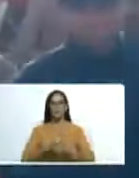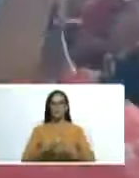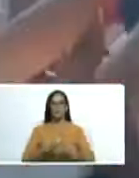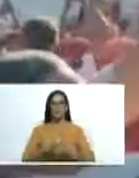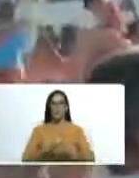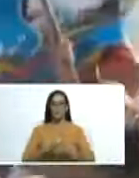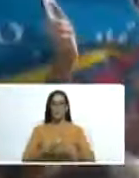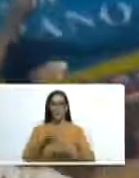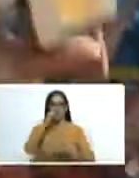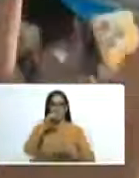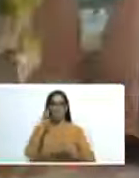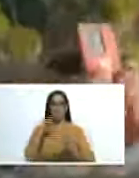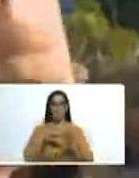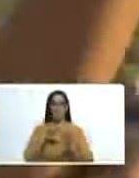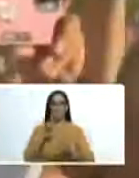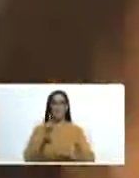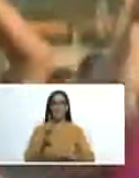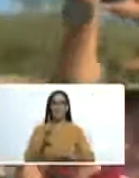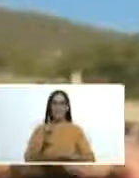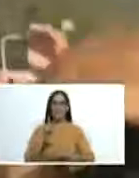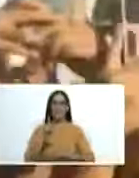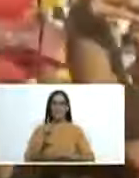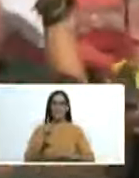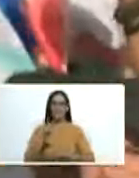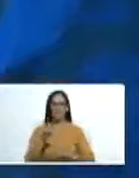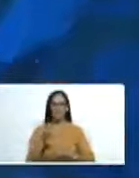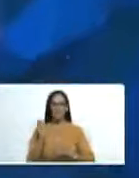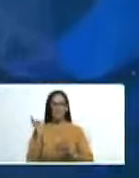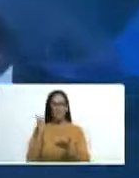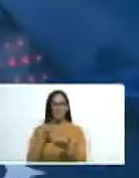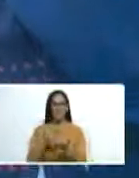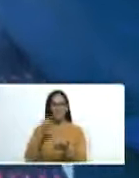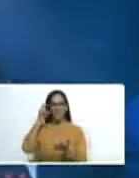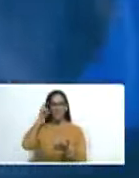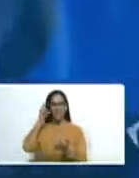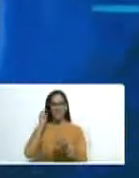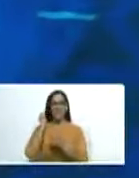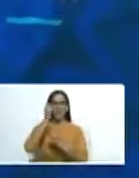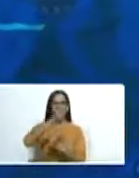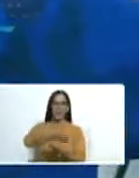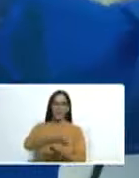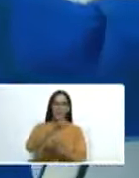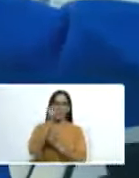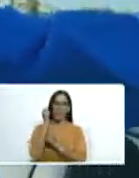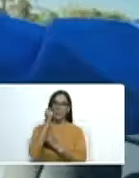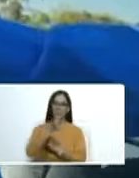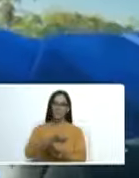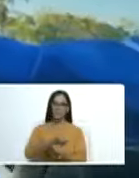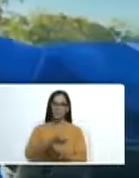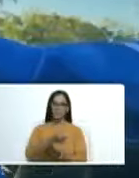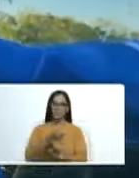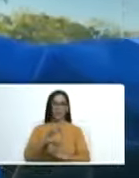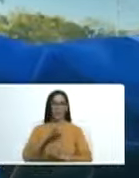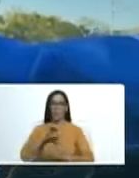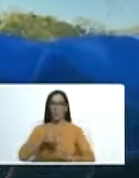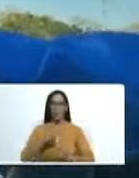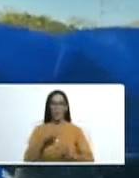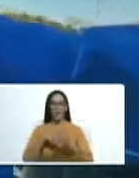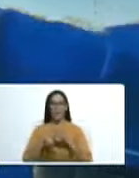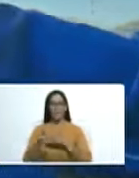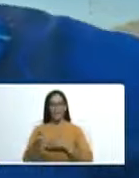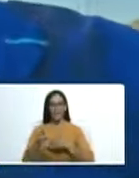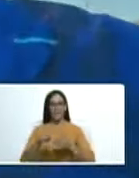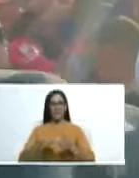Era el año 2021. Y llegó el día del pescador. Y no podía pasar